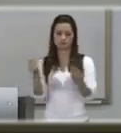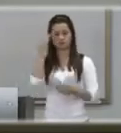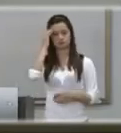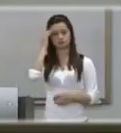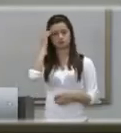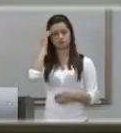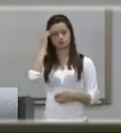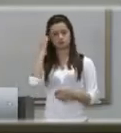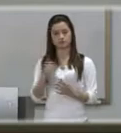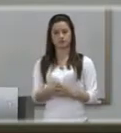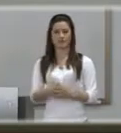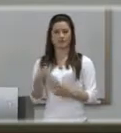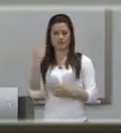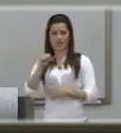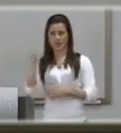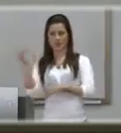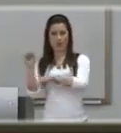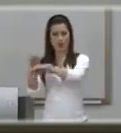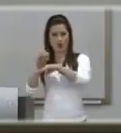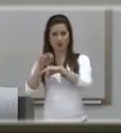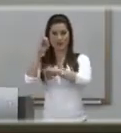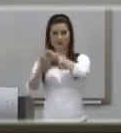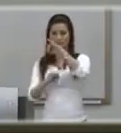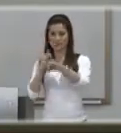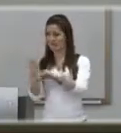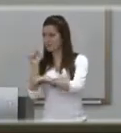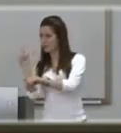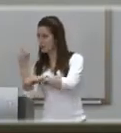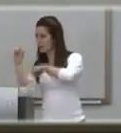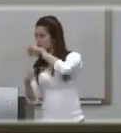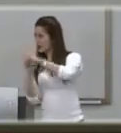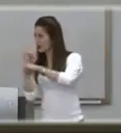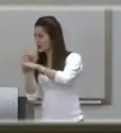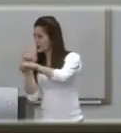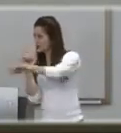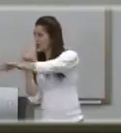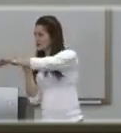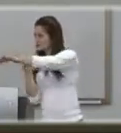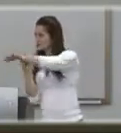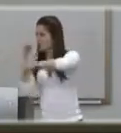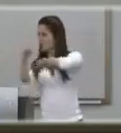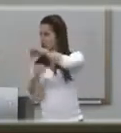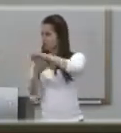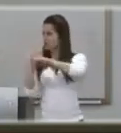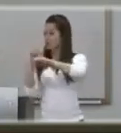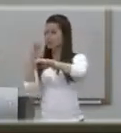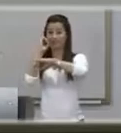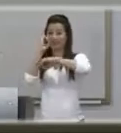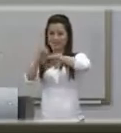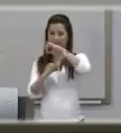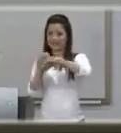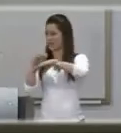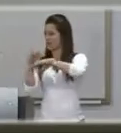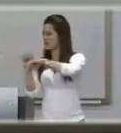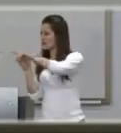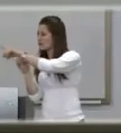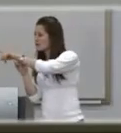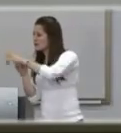bueno, faltan otras organizaciones internacionales, faltó preguntar, que también están, que son, ¿quiénes? ¿El Centro?